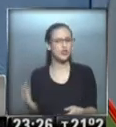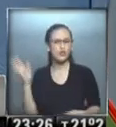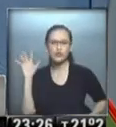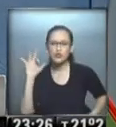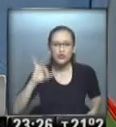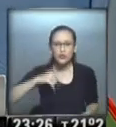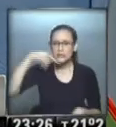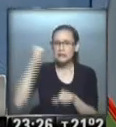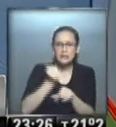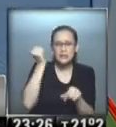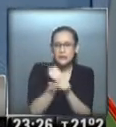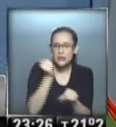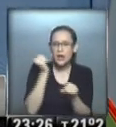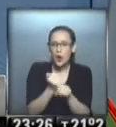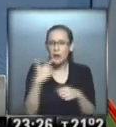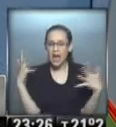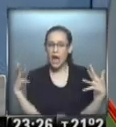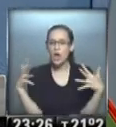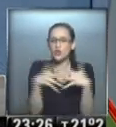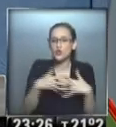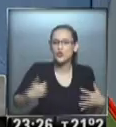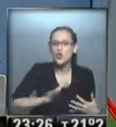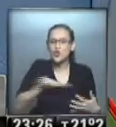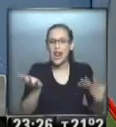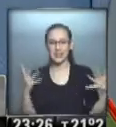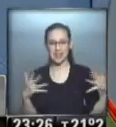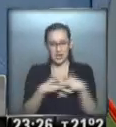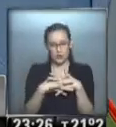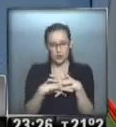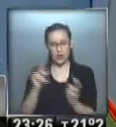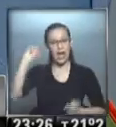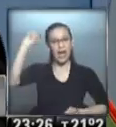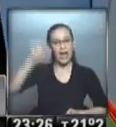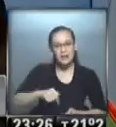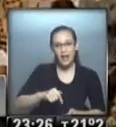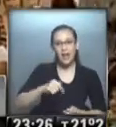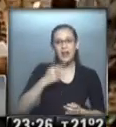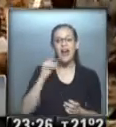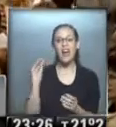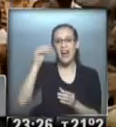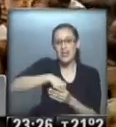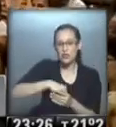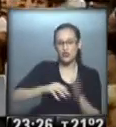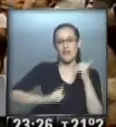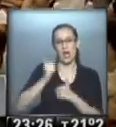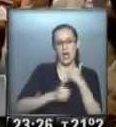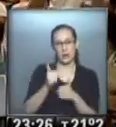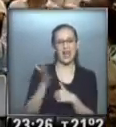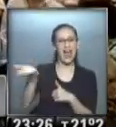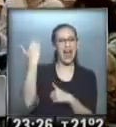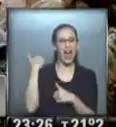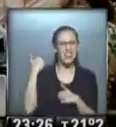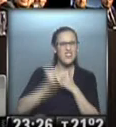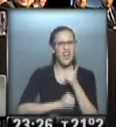posibilidad del crecimiento con inclusión social. Por eso hoy aquí, adentro de una fábrica, cuando antes cerraban